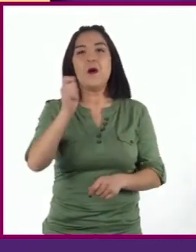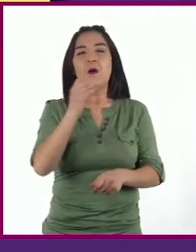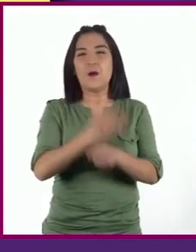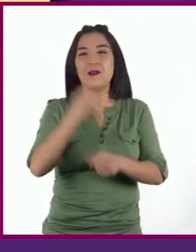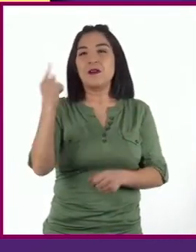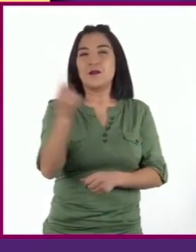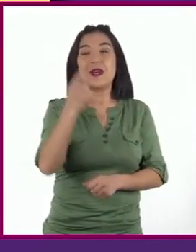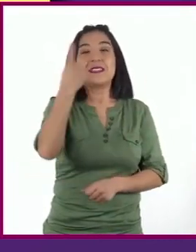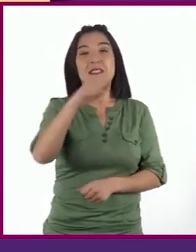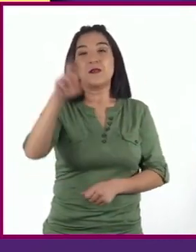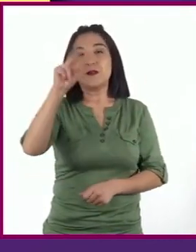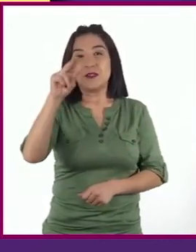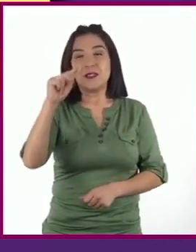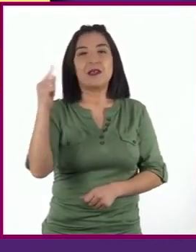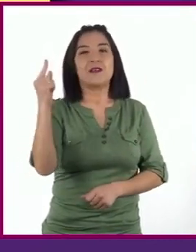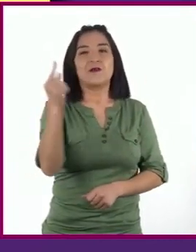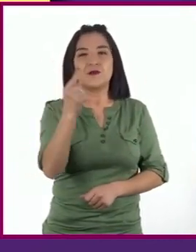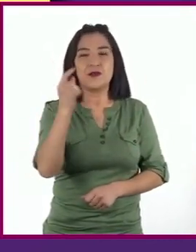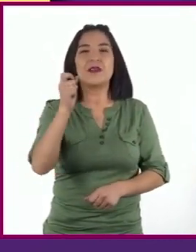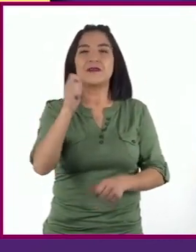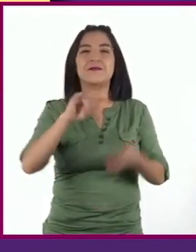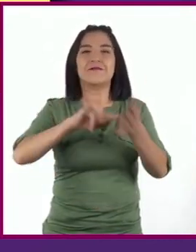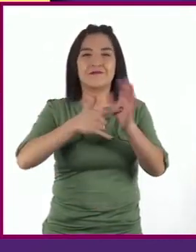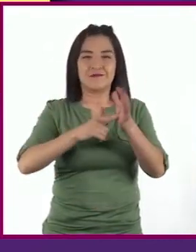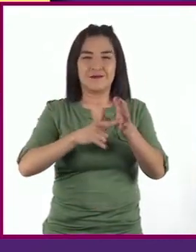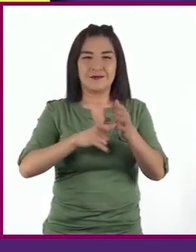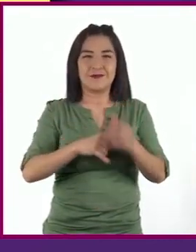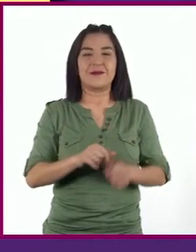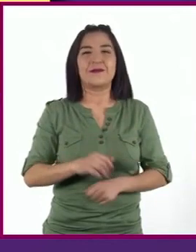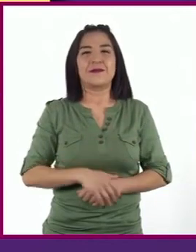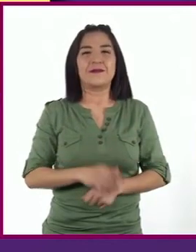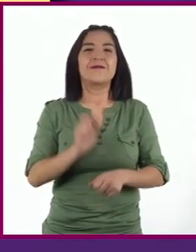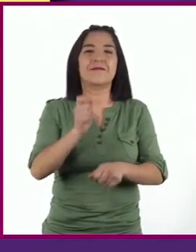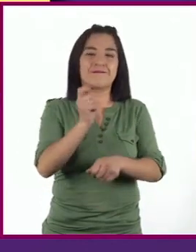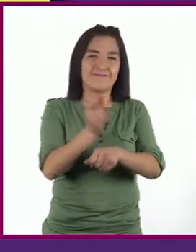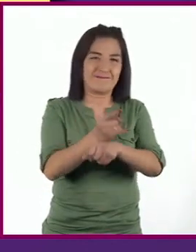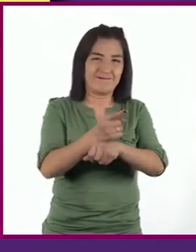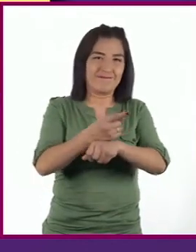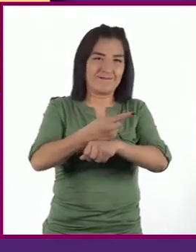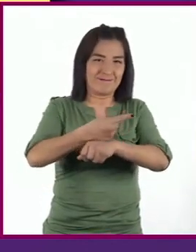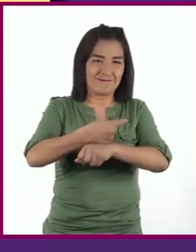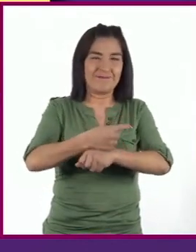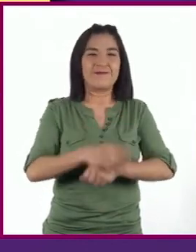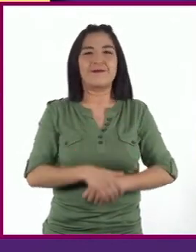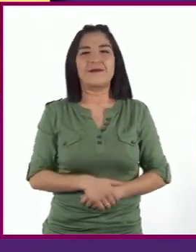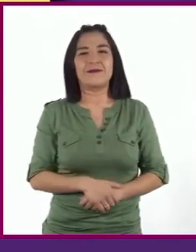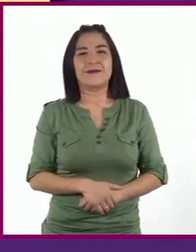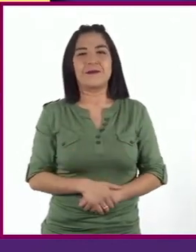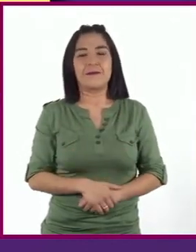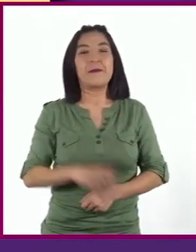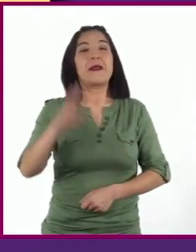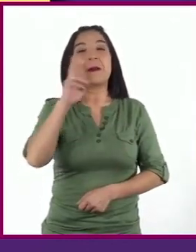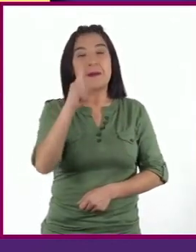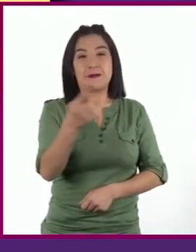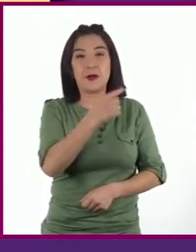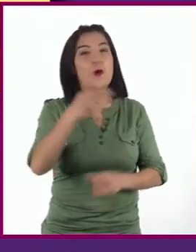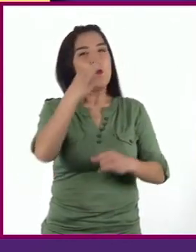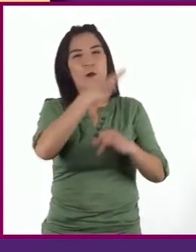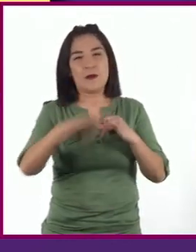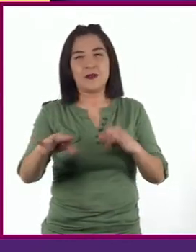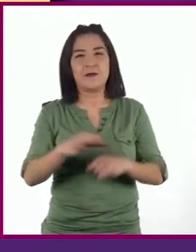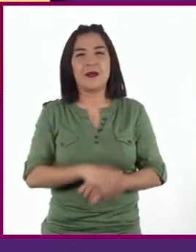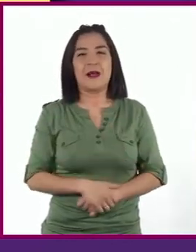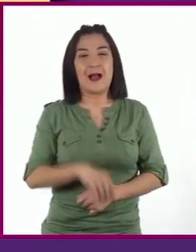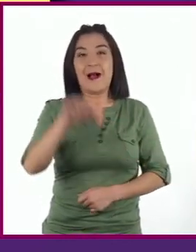rotando 180 grados en sentido contrario a las manecillas del reloj. Veamos por último